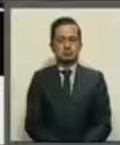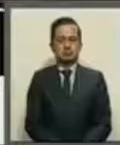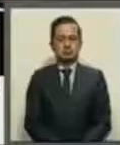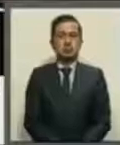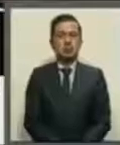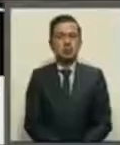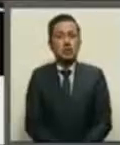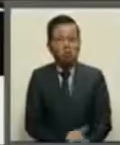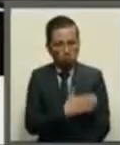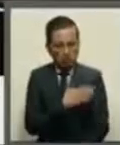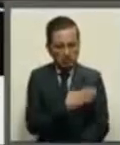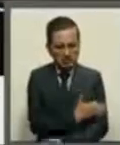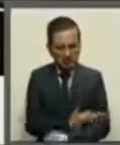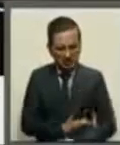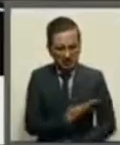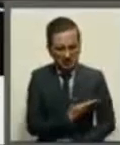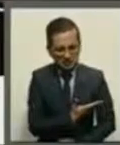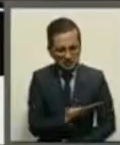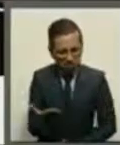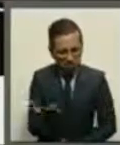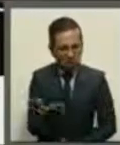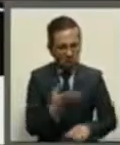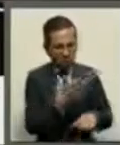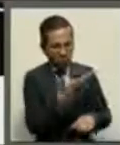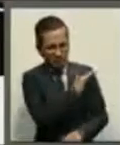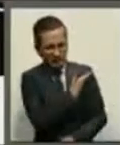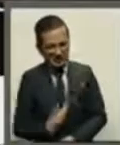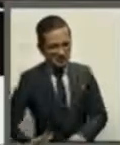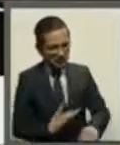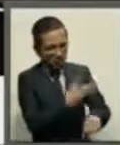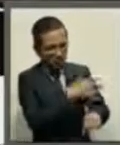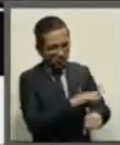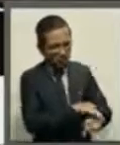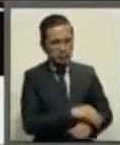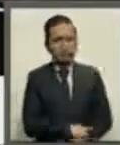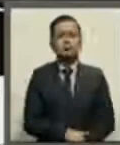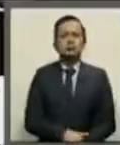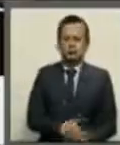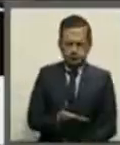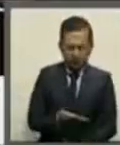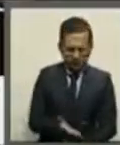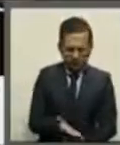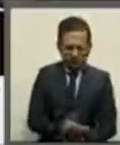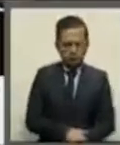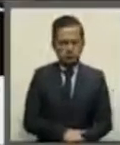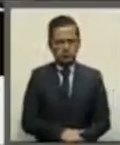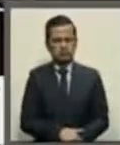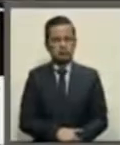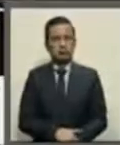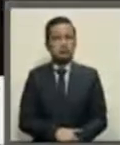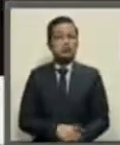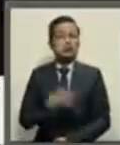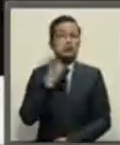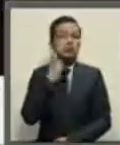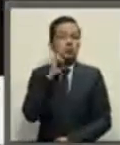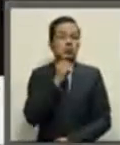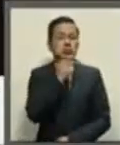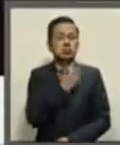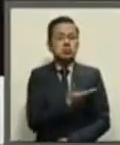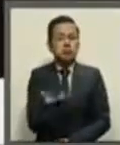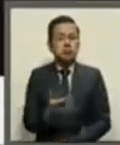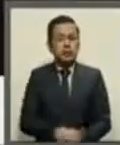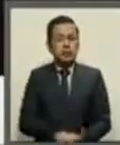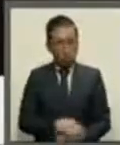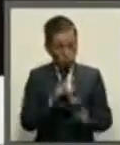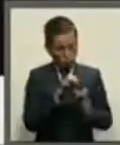Buenas tardes, con su venia, presidente. Adelante, compañera. Diputadas y diputados, el artículo 6 y 55